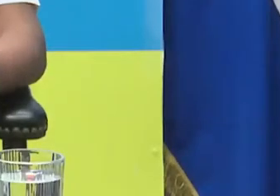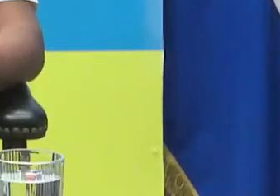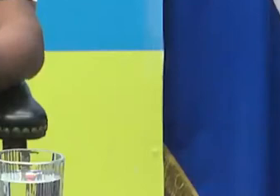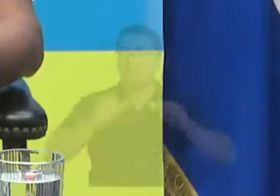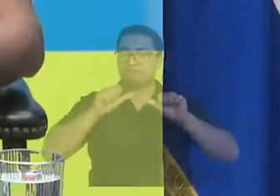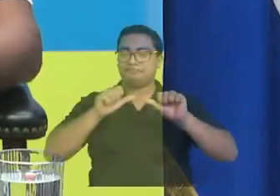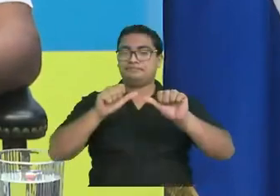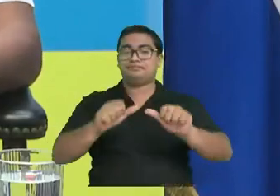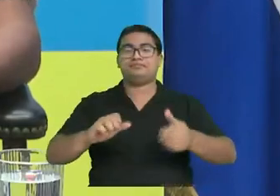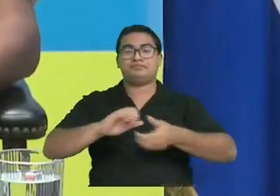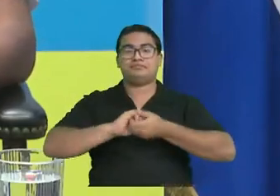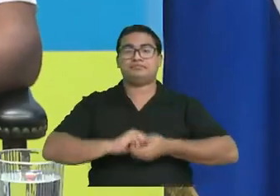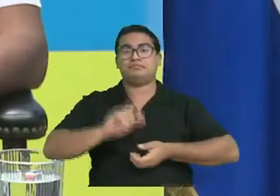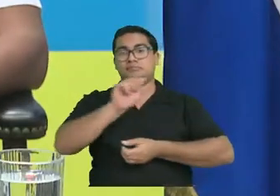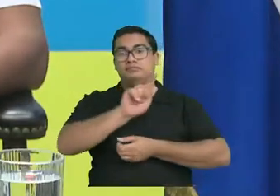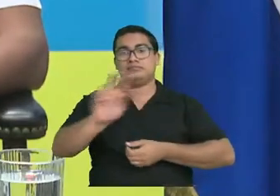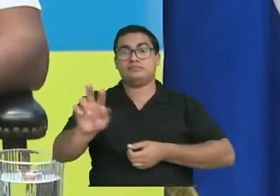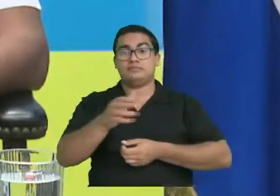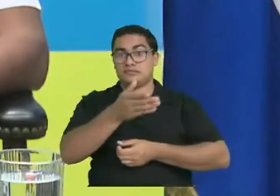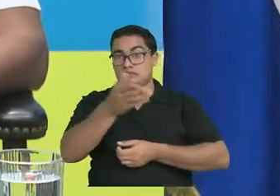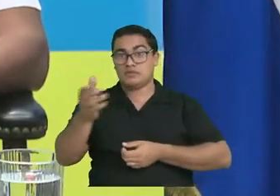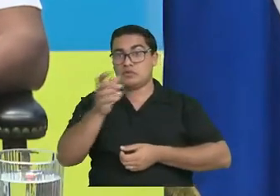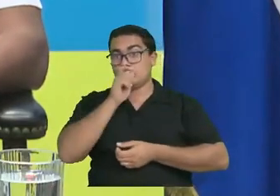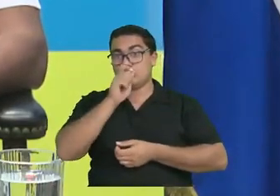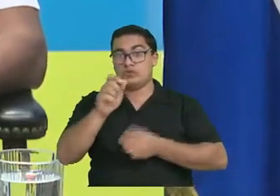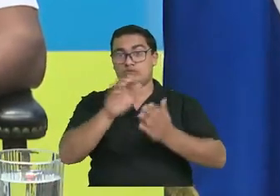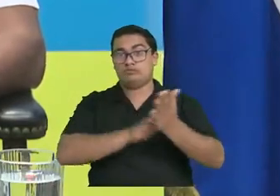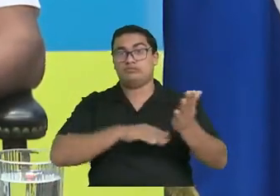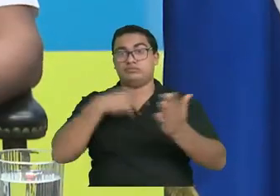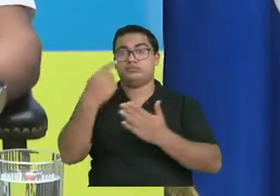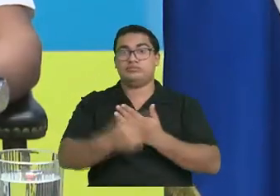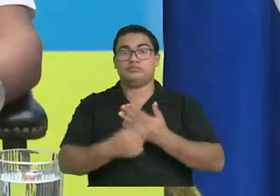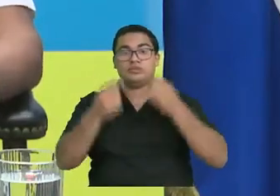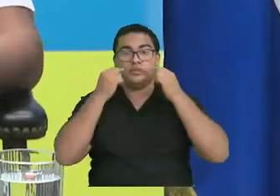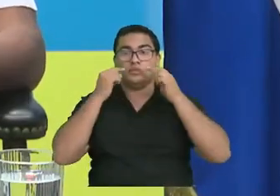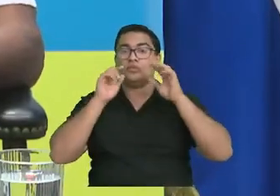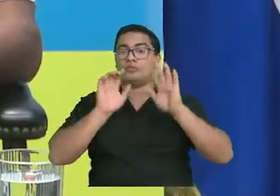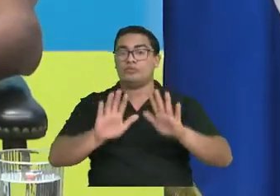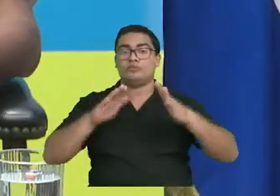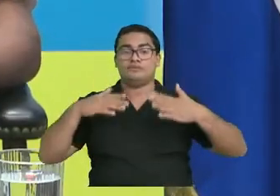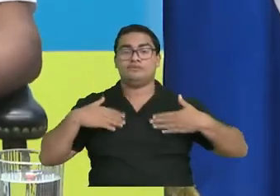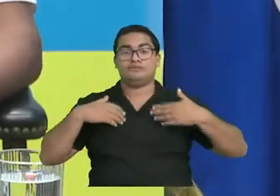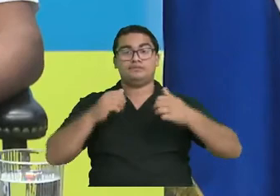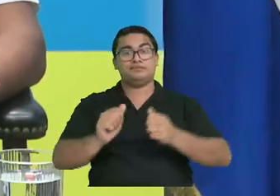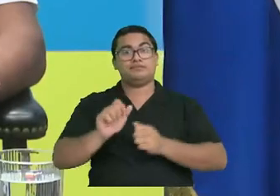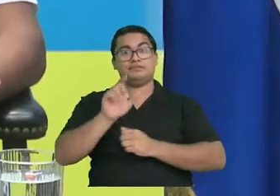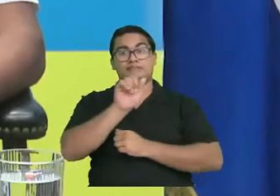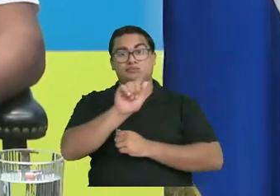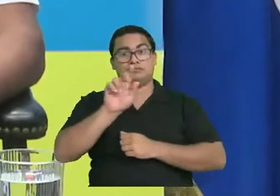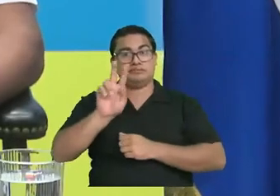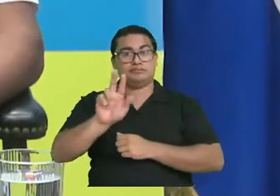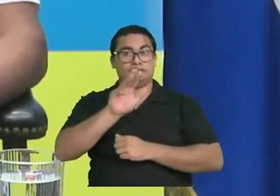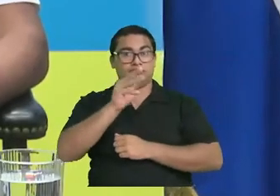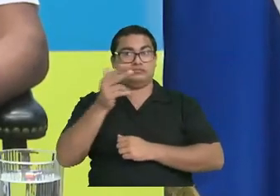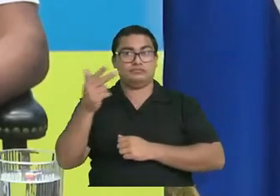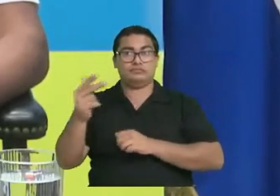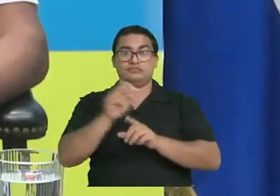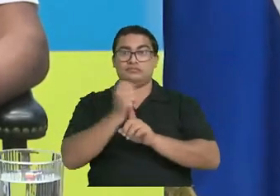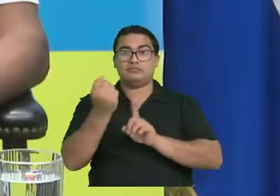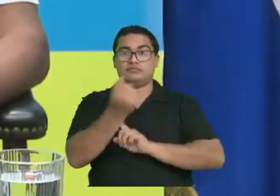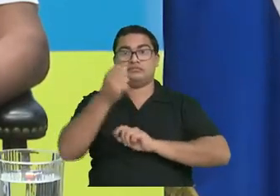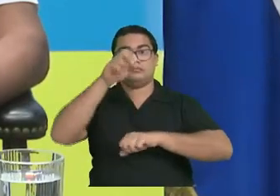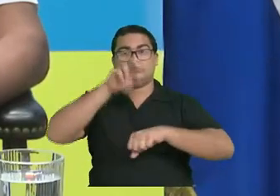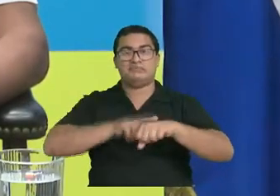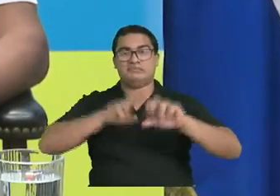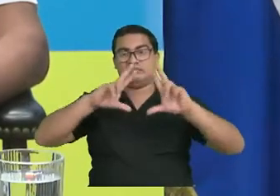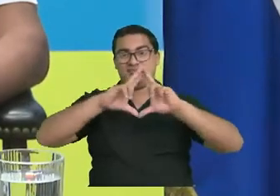Estamos de regreso, amigos televidentes, en su gustado programa Prevenir es Salud a través de la señal del Canal 98, el canal parlamentario,